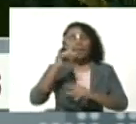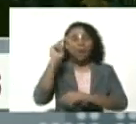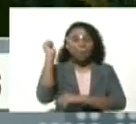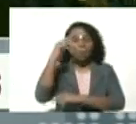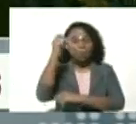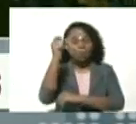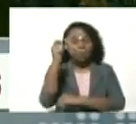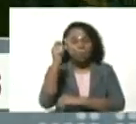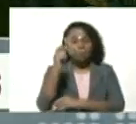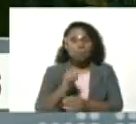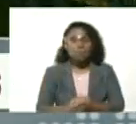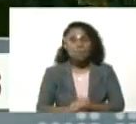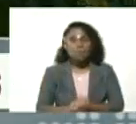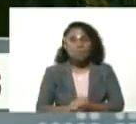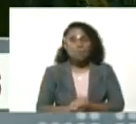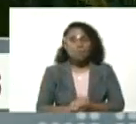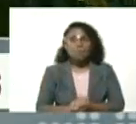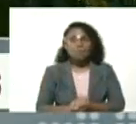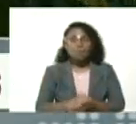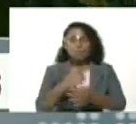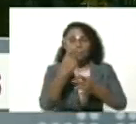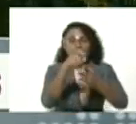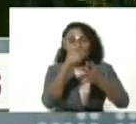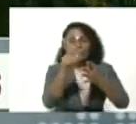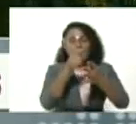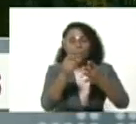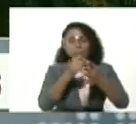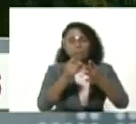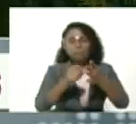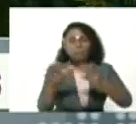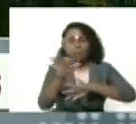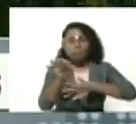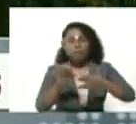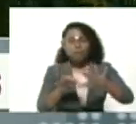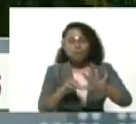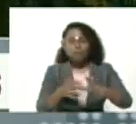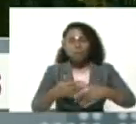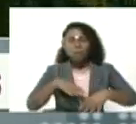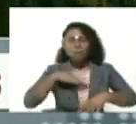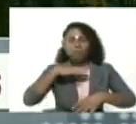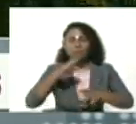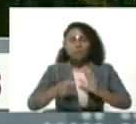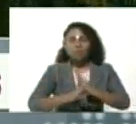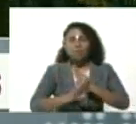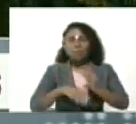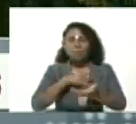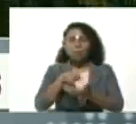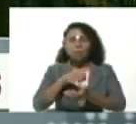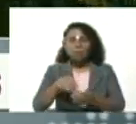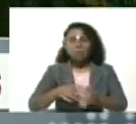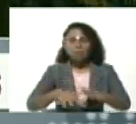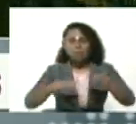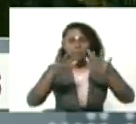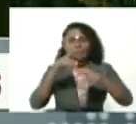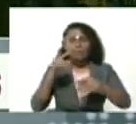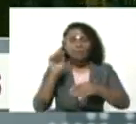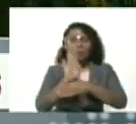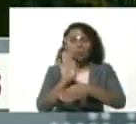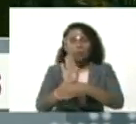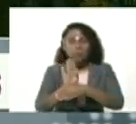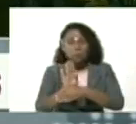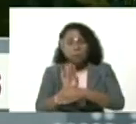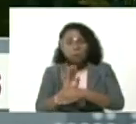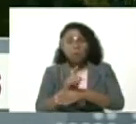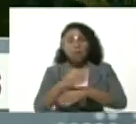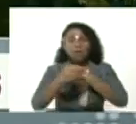Arau, Capanaparo, Cenaruco y sus tributarios. Precaución y previsión